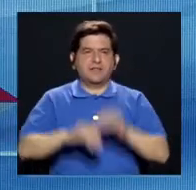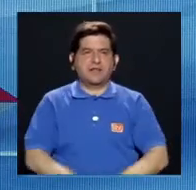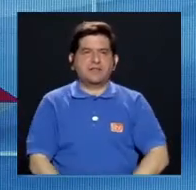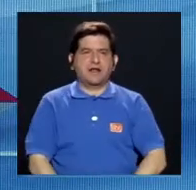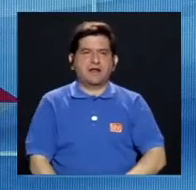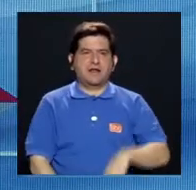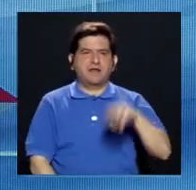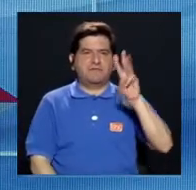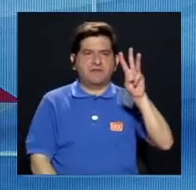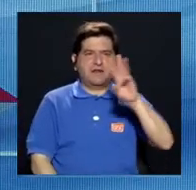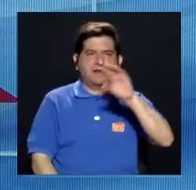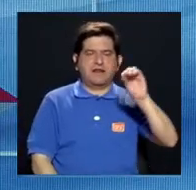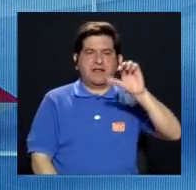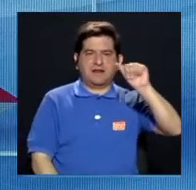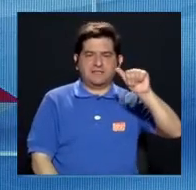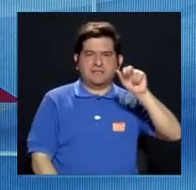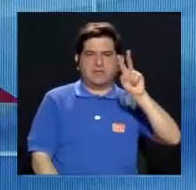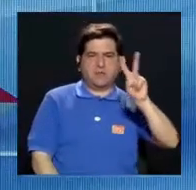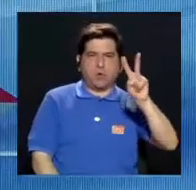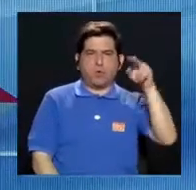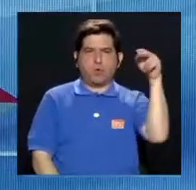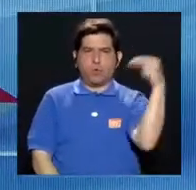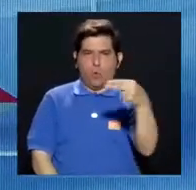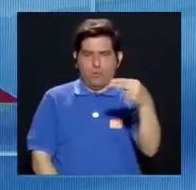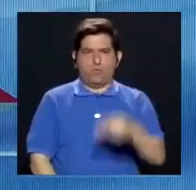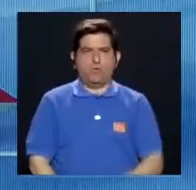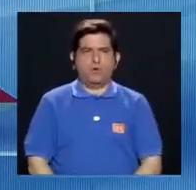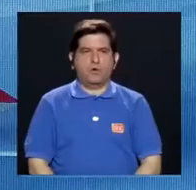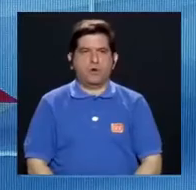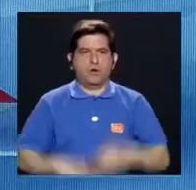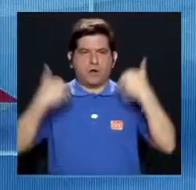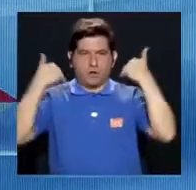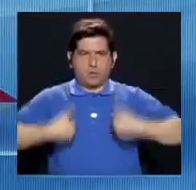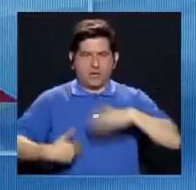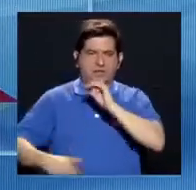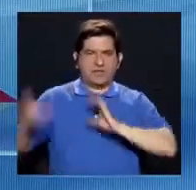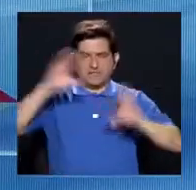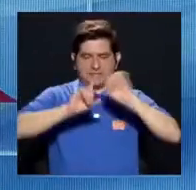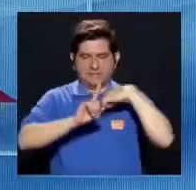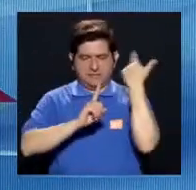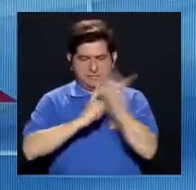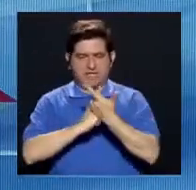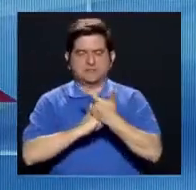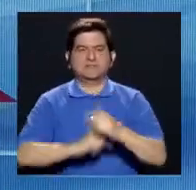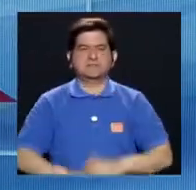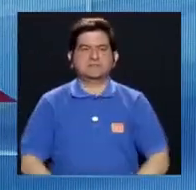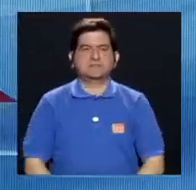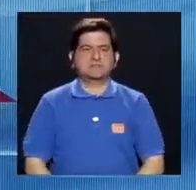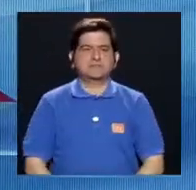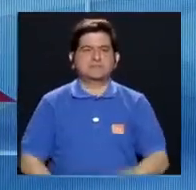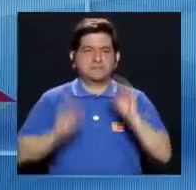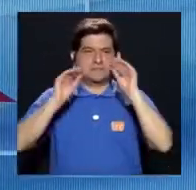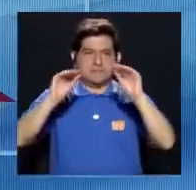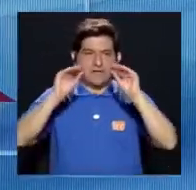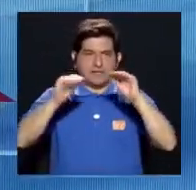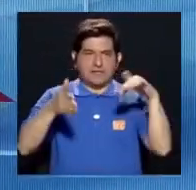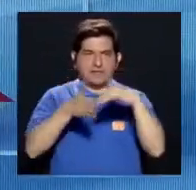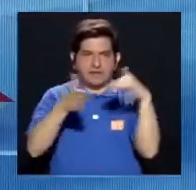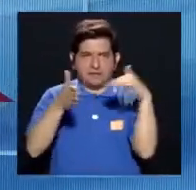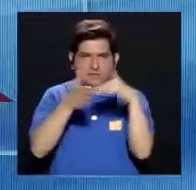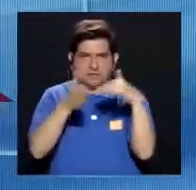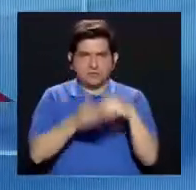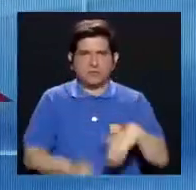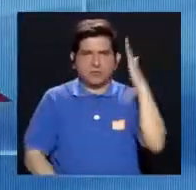Wilhelm y Alexander von Humboldt en Humanidades y Ciencias Sociales, la Cátedra de